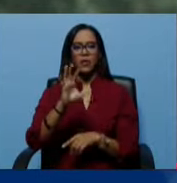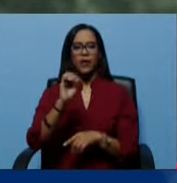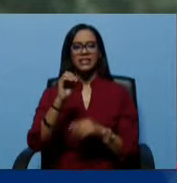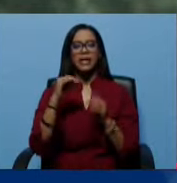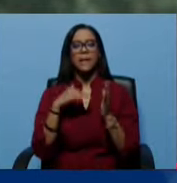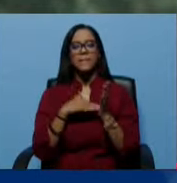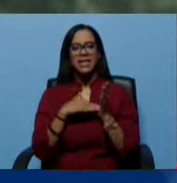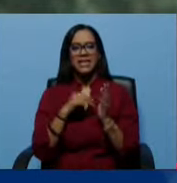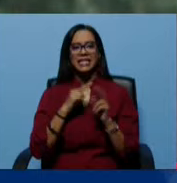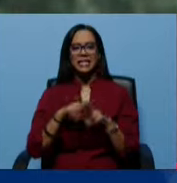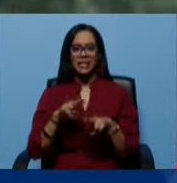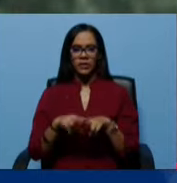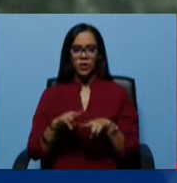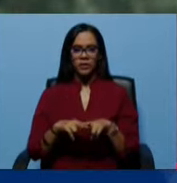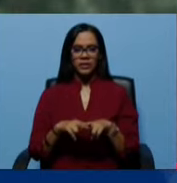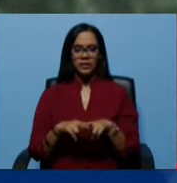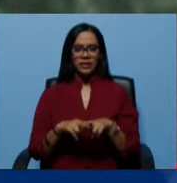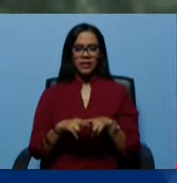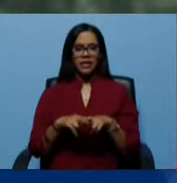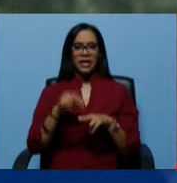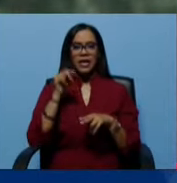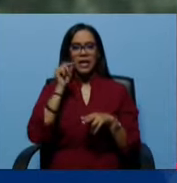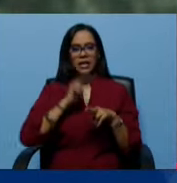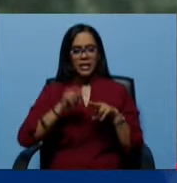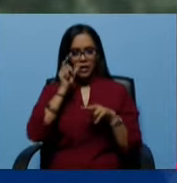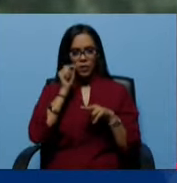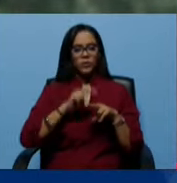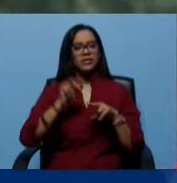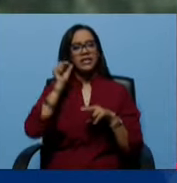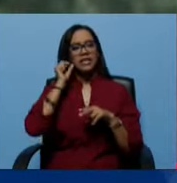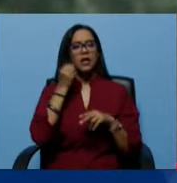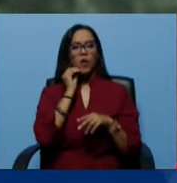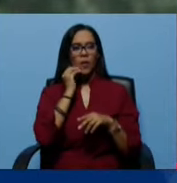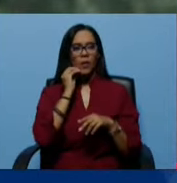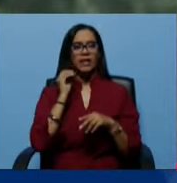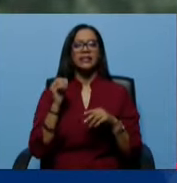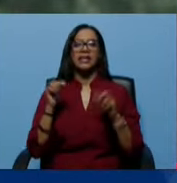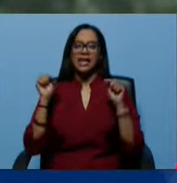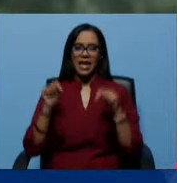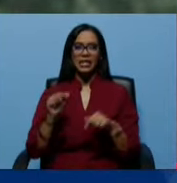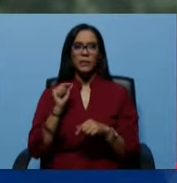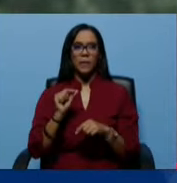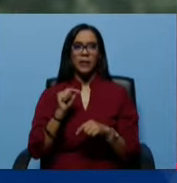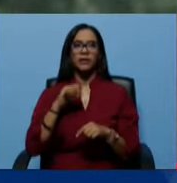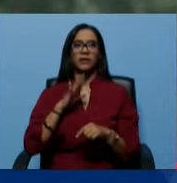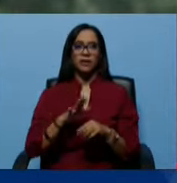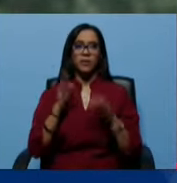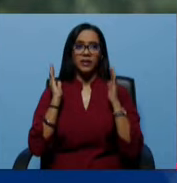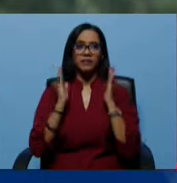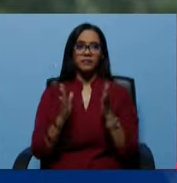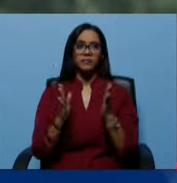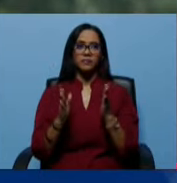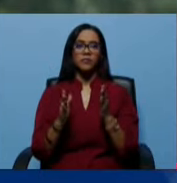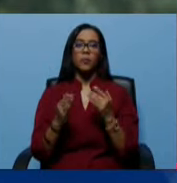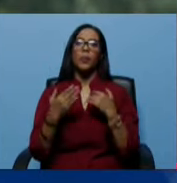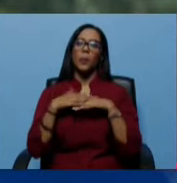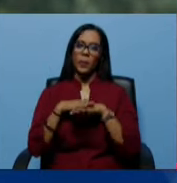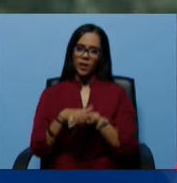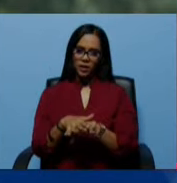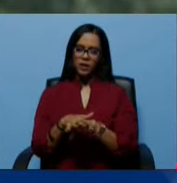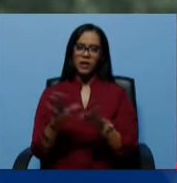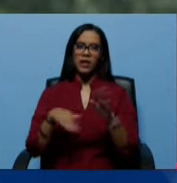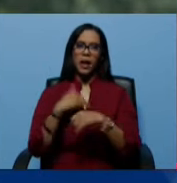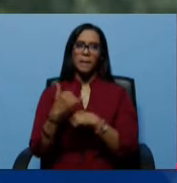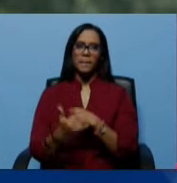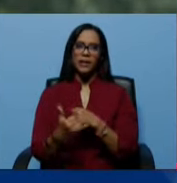450,000 niños, niñas y jóvenes, y ya en este momento estamos atendiendo, incorporados en el plan